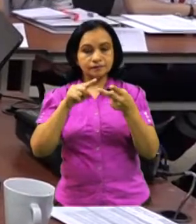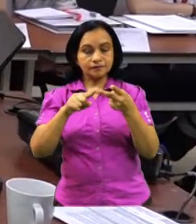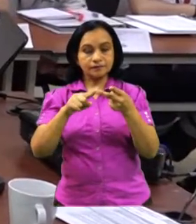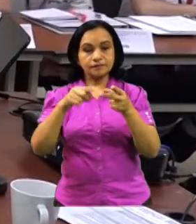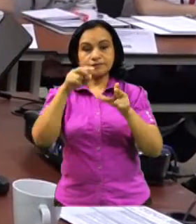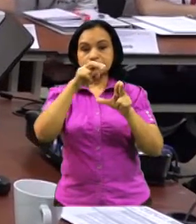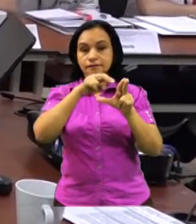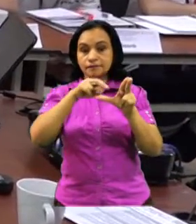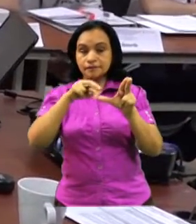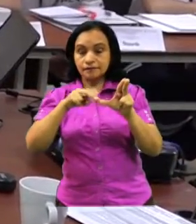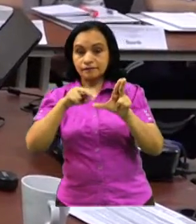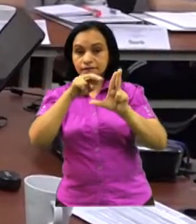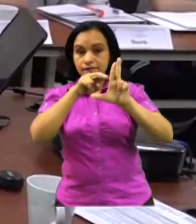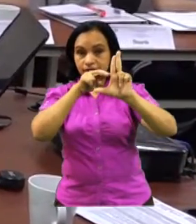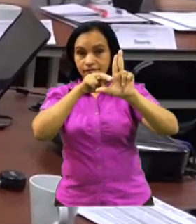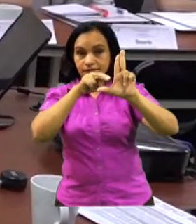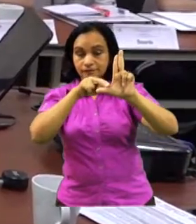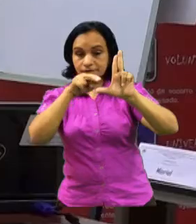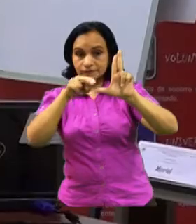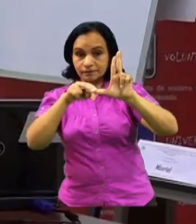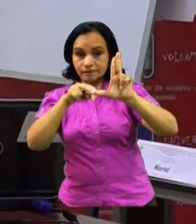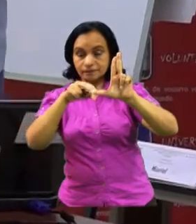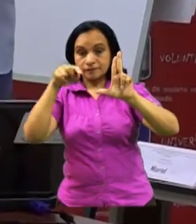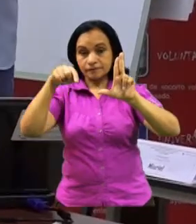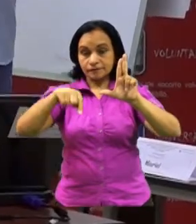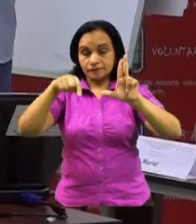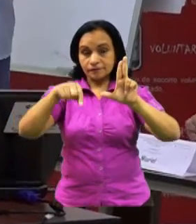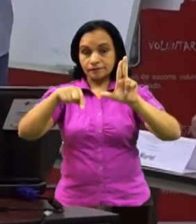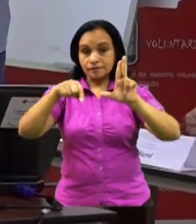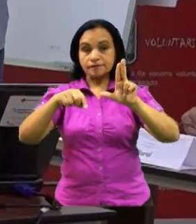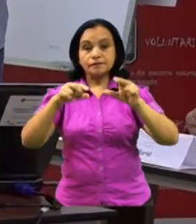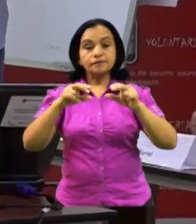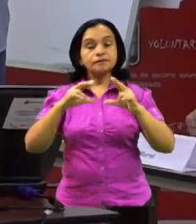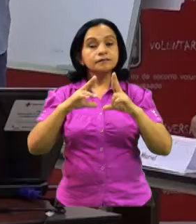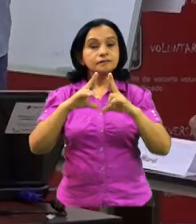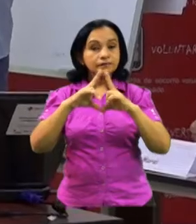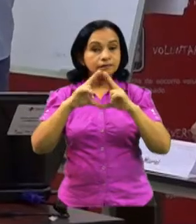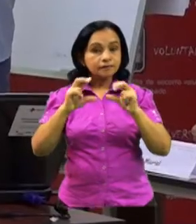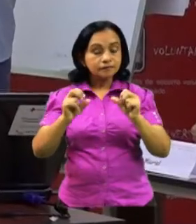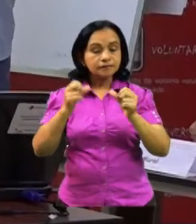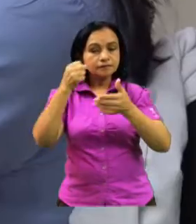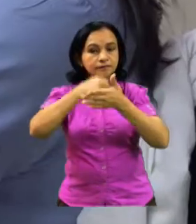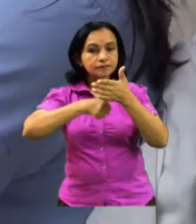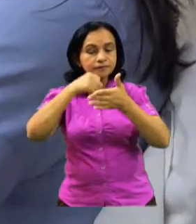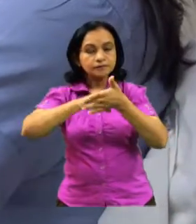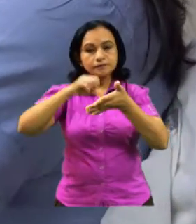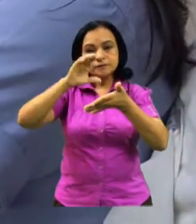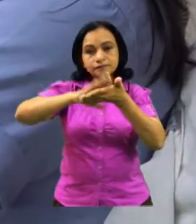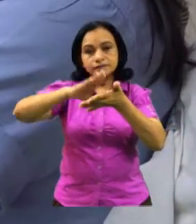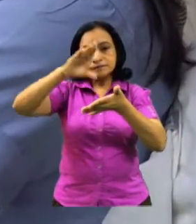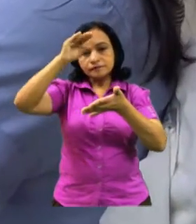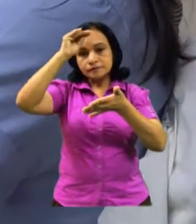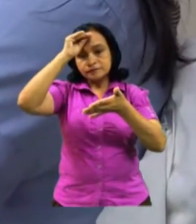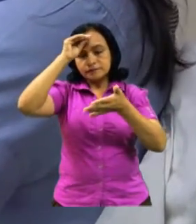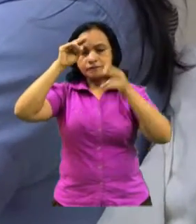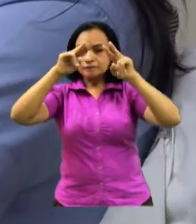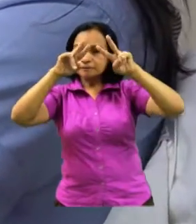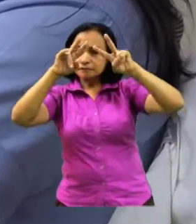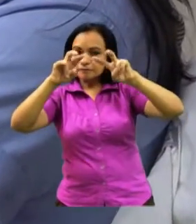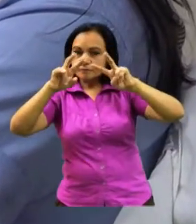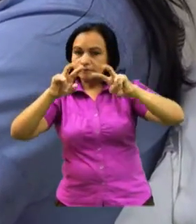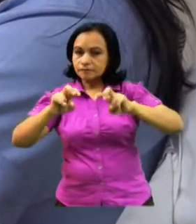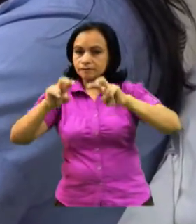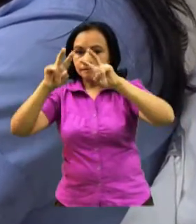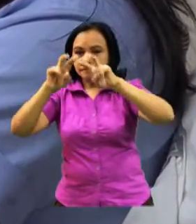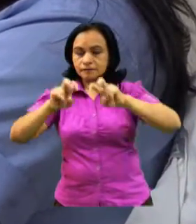del Sistema Nacional para la Prevención, Mitigación y Atención a Desastres, SINAPRED, fortalecen sus conocimientos en evaluación de